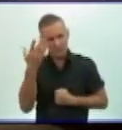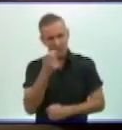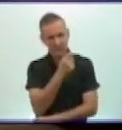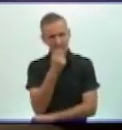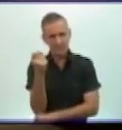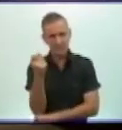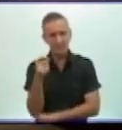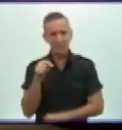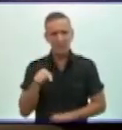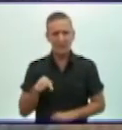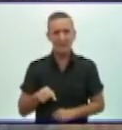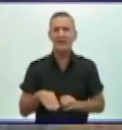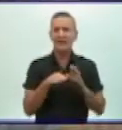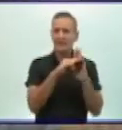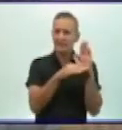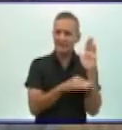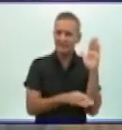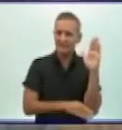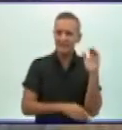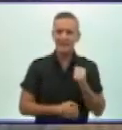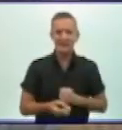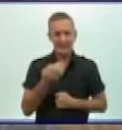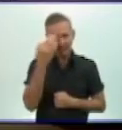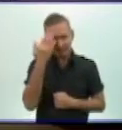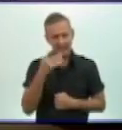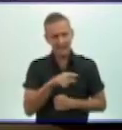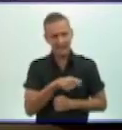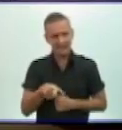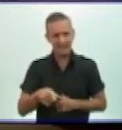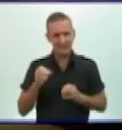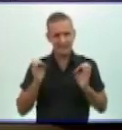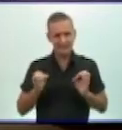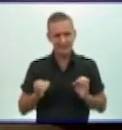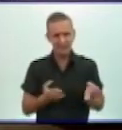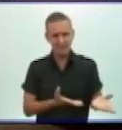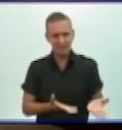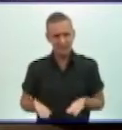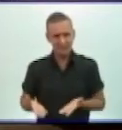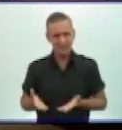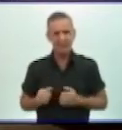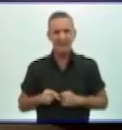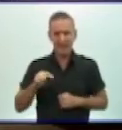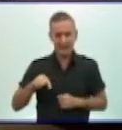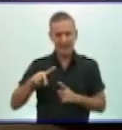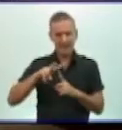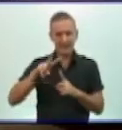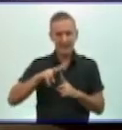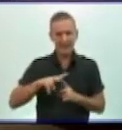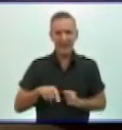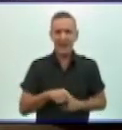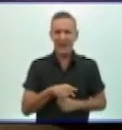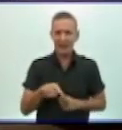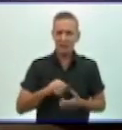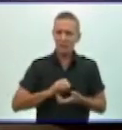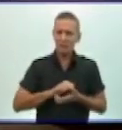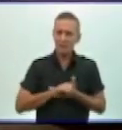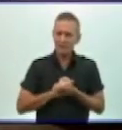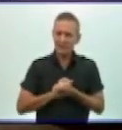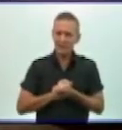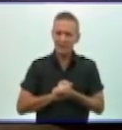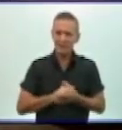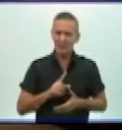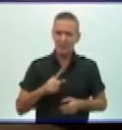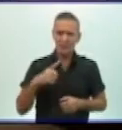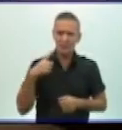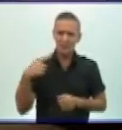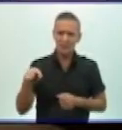en este programa con nosotros. Gracias a ustedes, un placer para mí. Siempre va a ser bienvenida a un espacio como este. Gracias. Y a ustedes, queridos amigos, no se vayan, porque ahora les voy a hacer